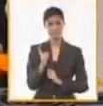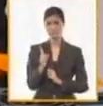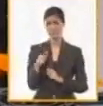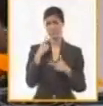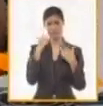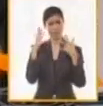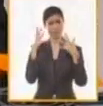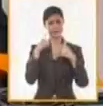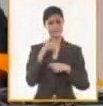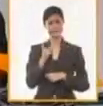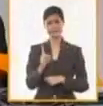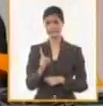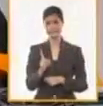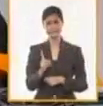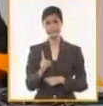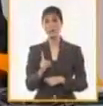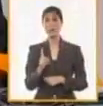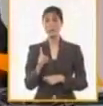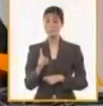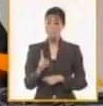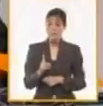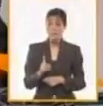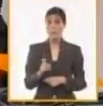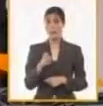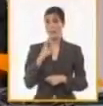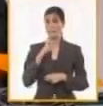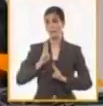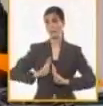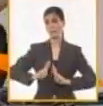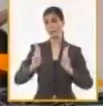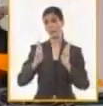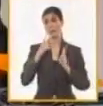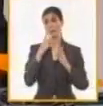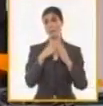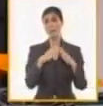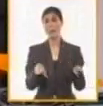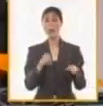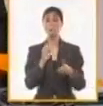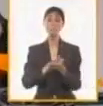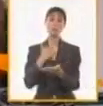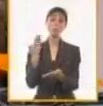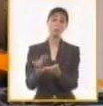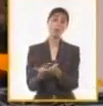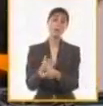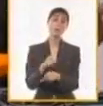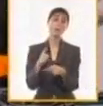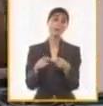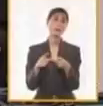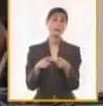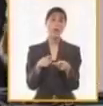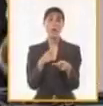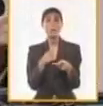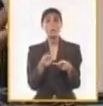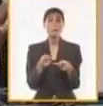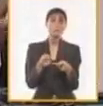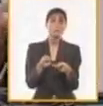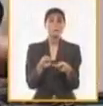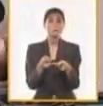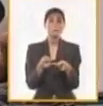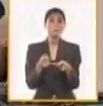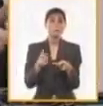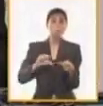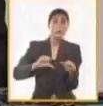ha brindado para lograr acuerdos de paz con propuestas más menos del gusto de